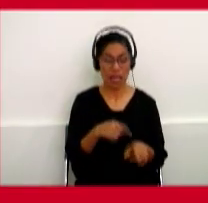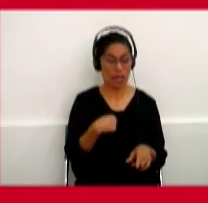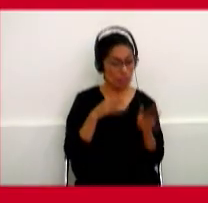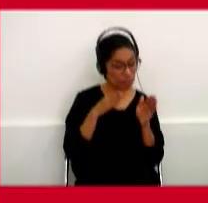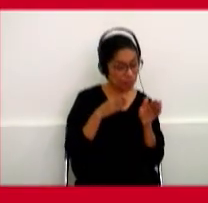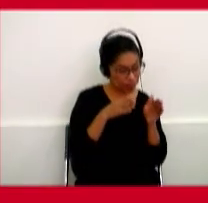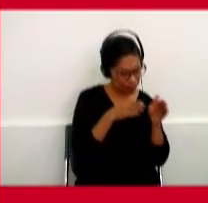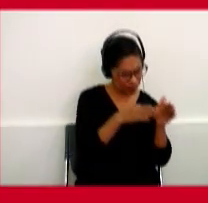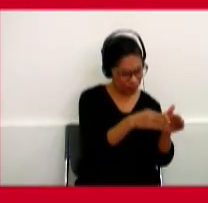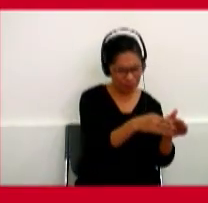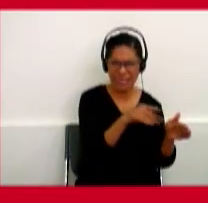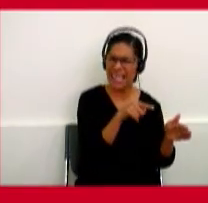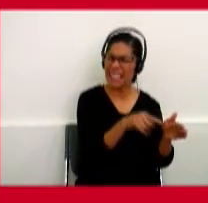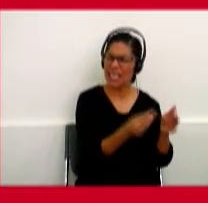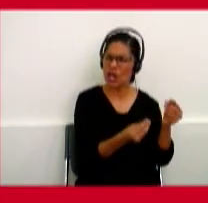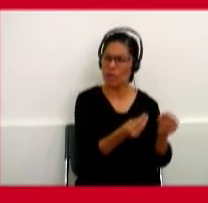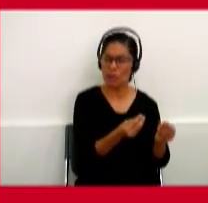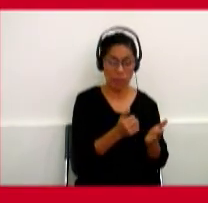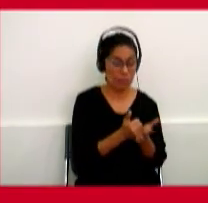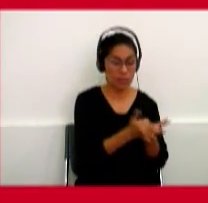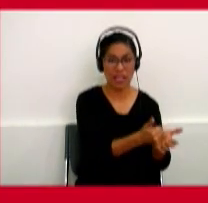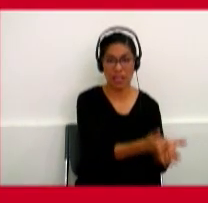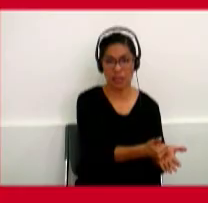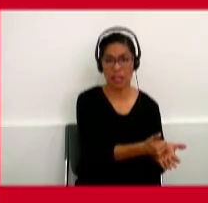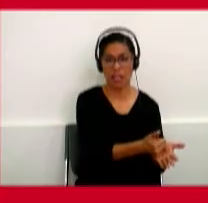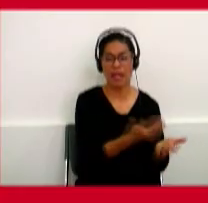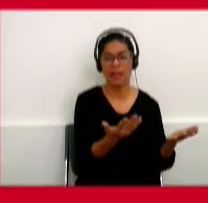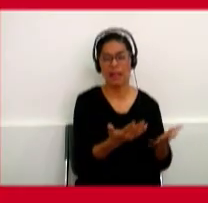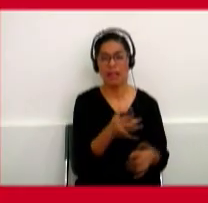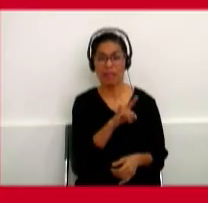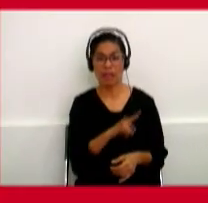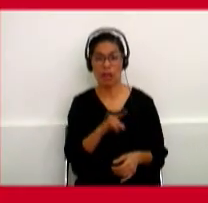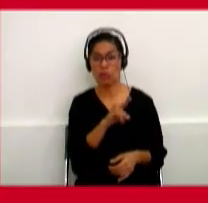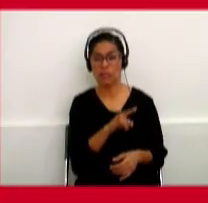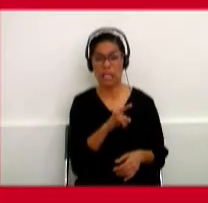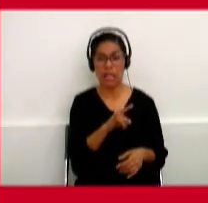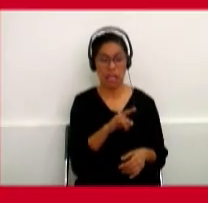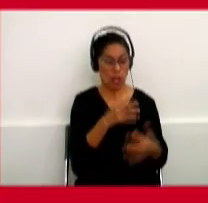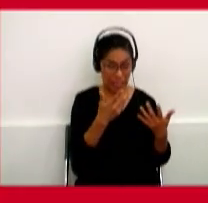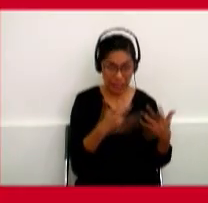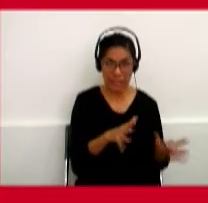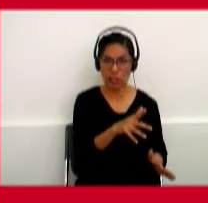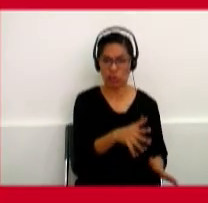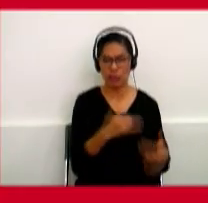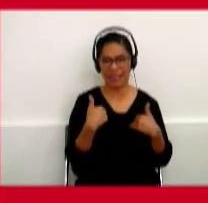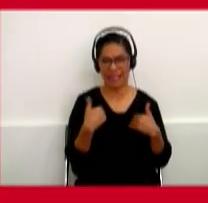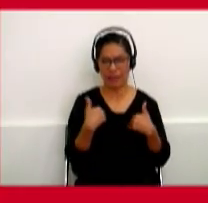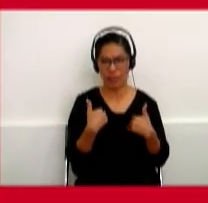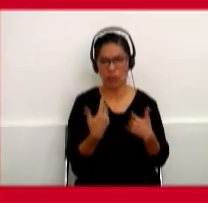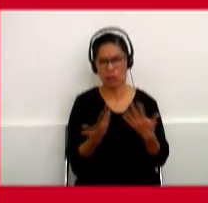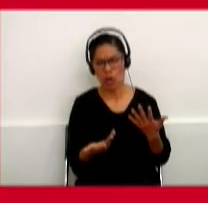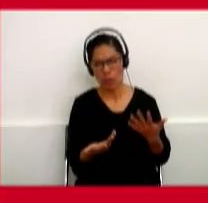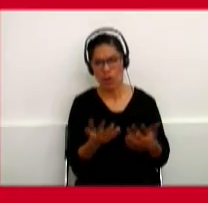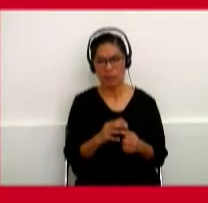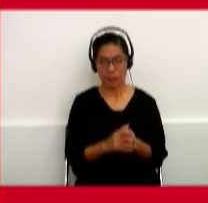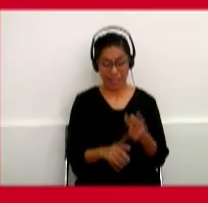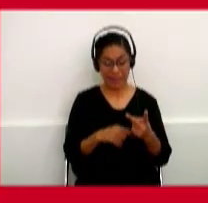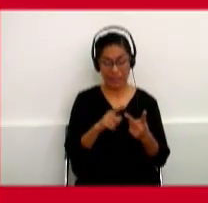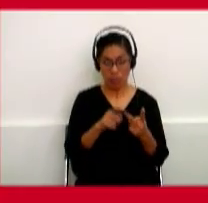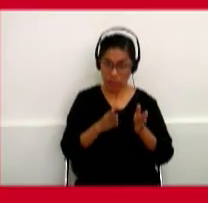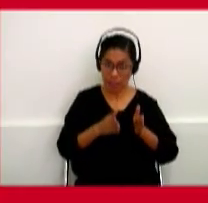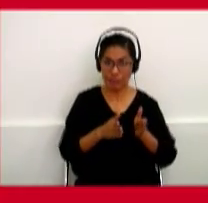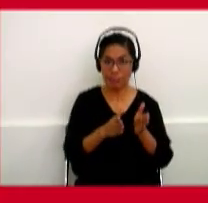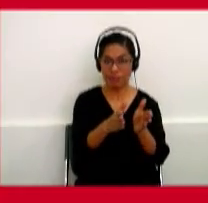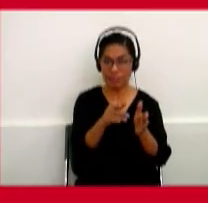ver los activos, ver cómo podemos mejorar la utilización de estos activos, mejorar las tasas de productividad. Básicamente, la segunda área en la que